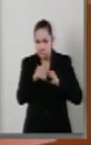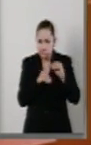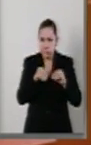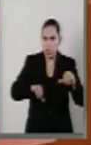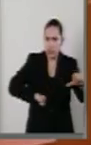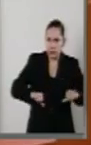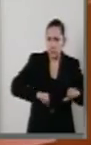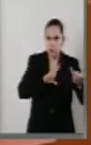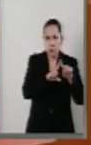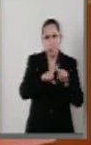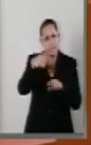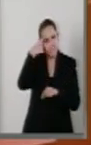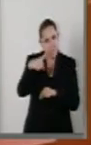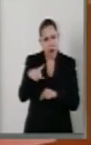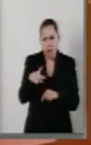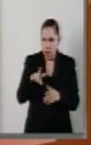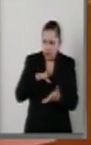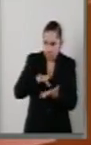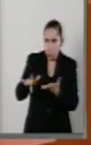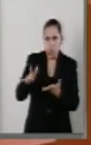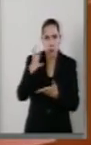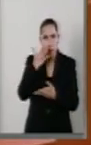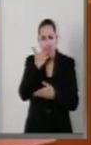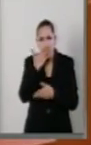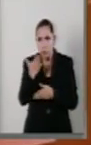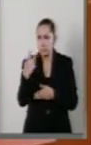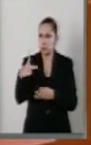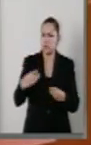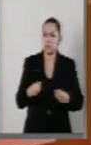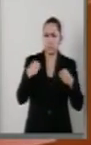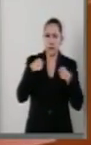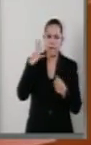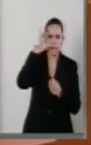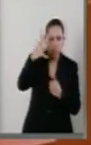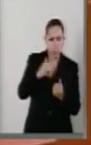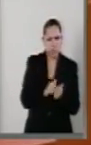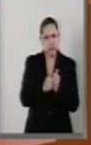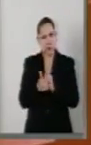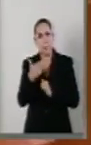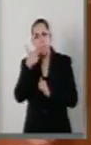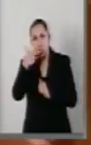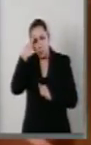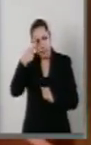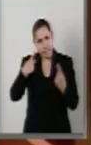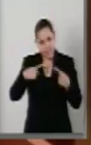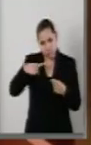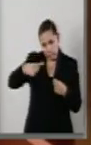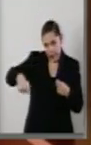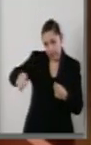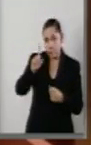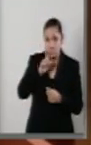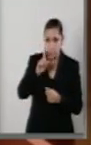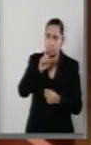en beneficio del desarrollo integral de las mujeres y de todos los miembros de nuestra sociedad. Muchas gracias.